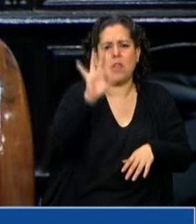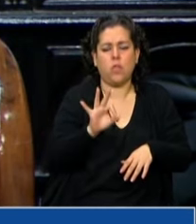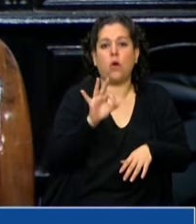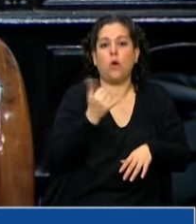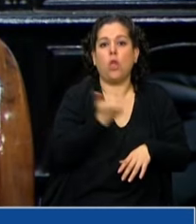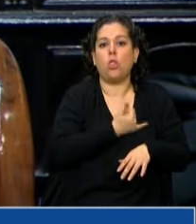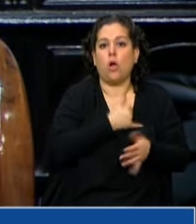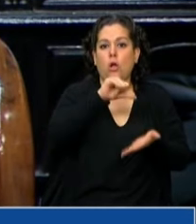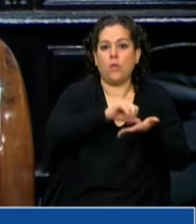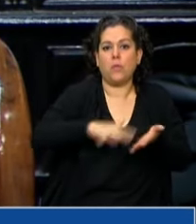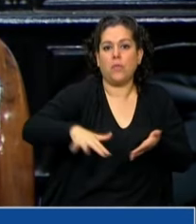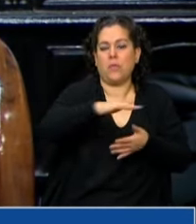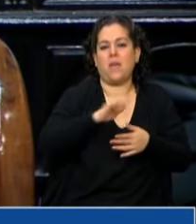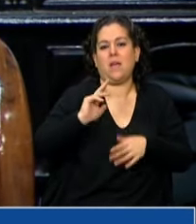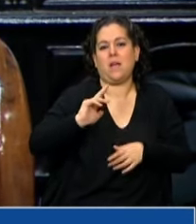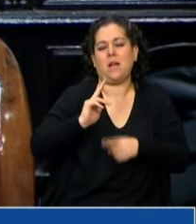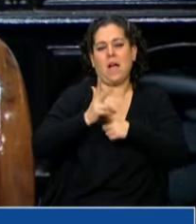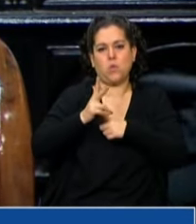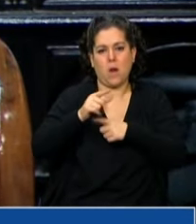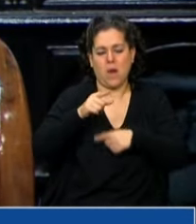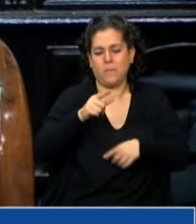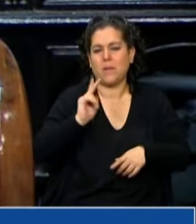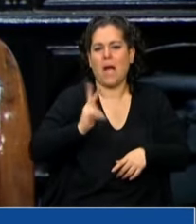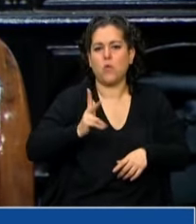localidad de Cañuelas, pero que va a tener también